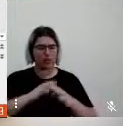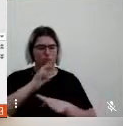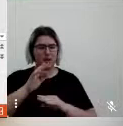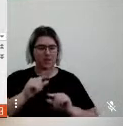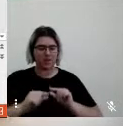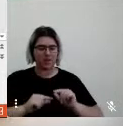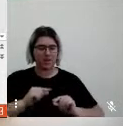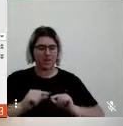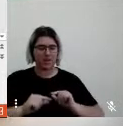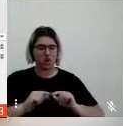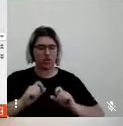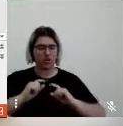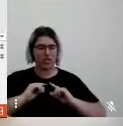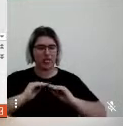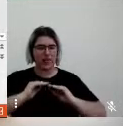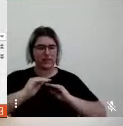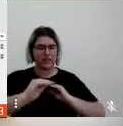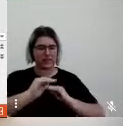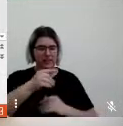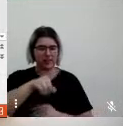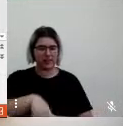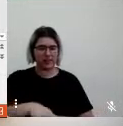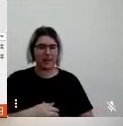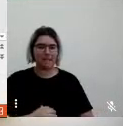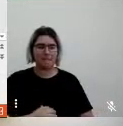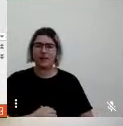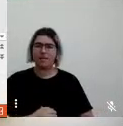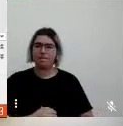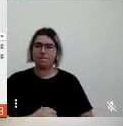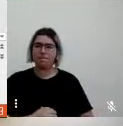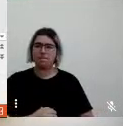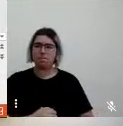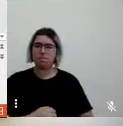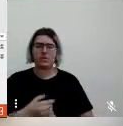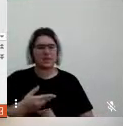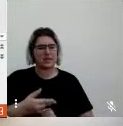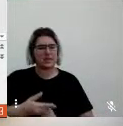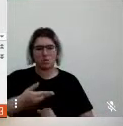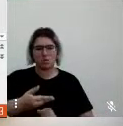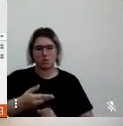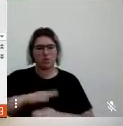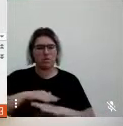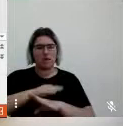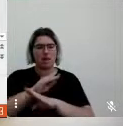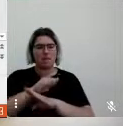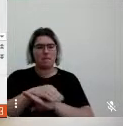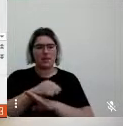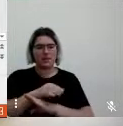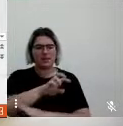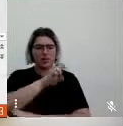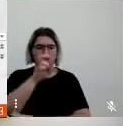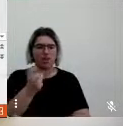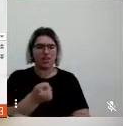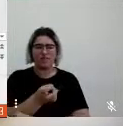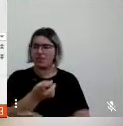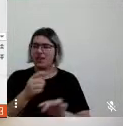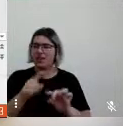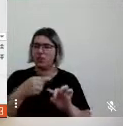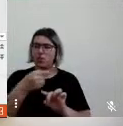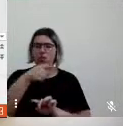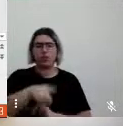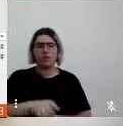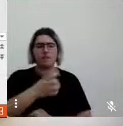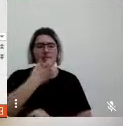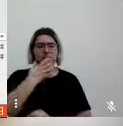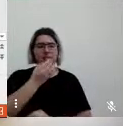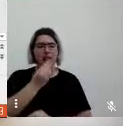pues esté estabilizada. Lo que comemos va a tener un papel fundamental en el mantenimiento de esa diversidad y luego todo lo que son los